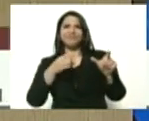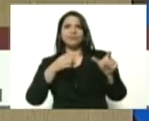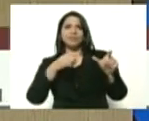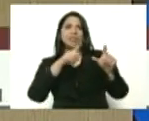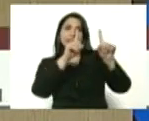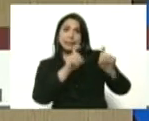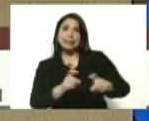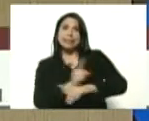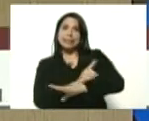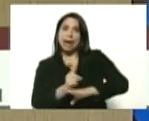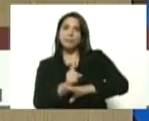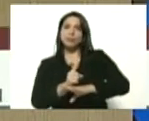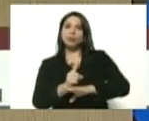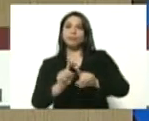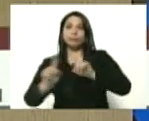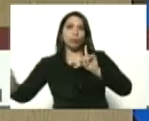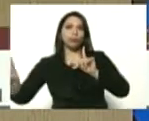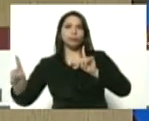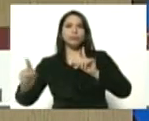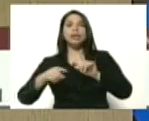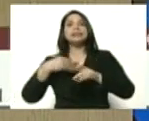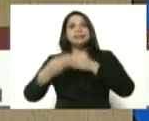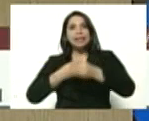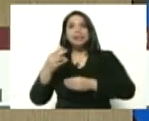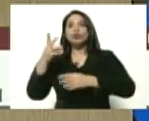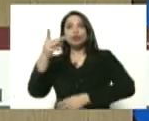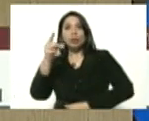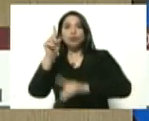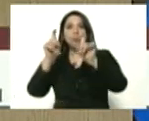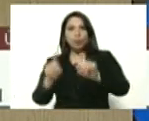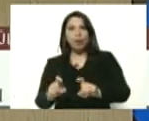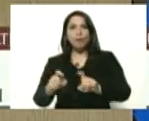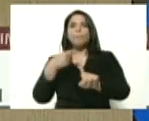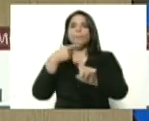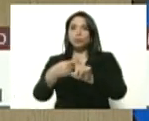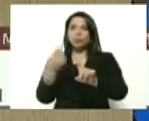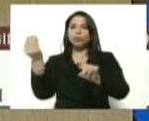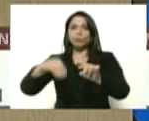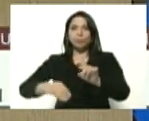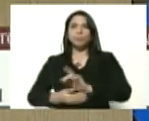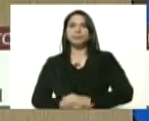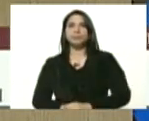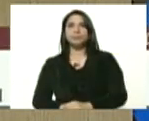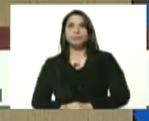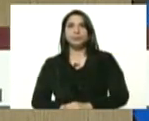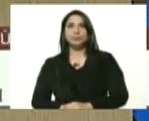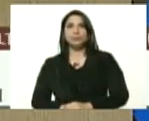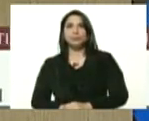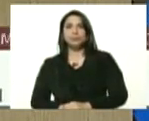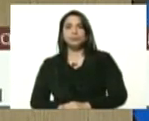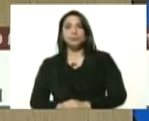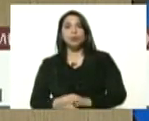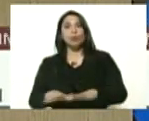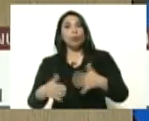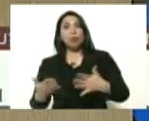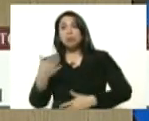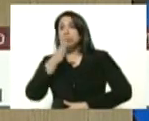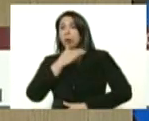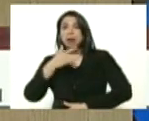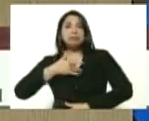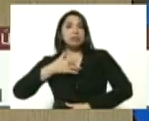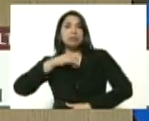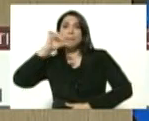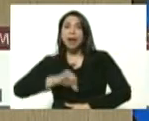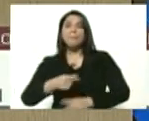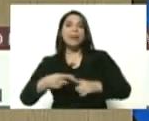dio positiva, se aisló, se le hizo la PCR y dio positiva hoy. Fue, aun cuando está asintomática, fue